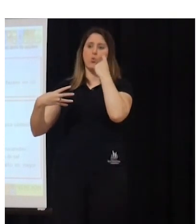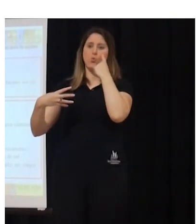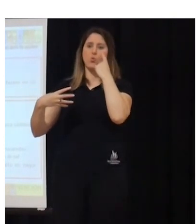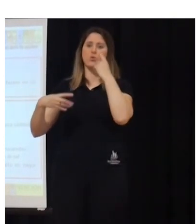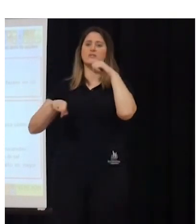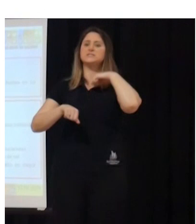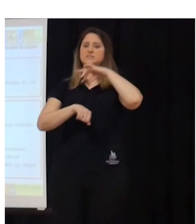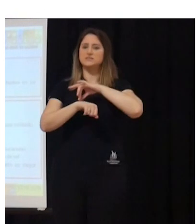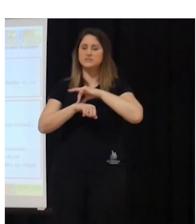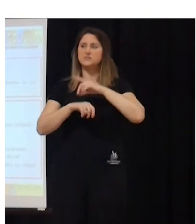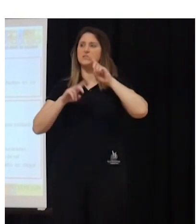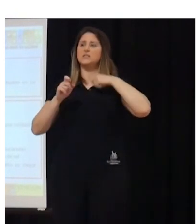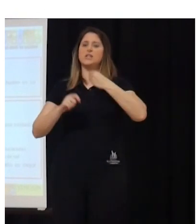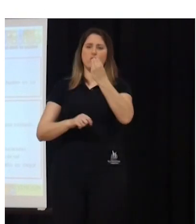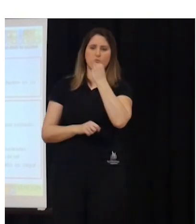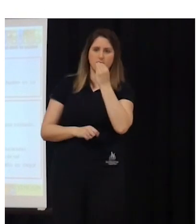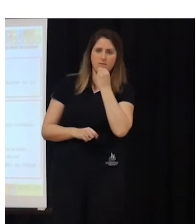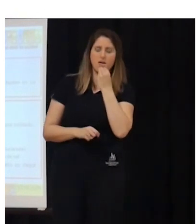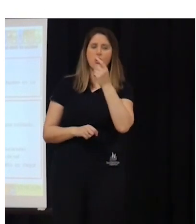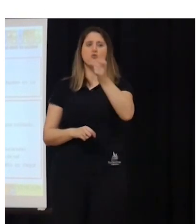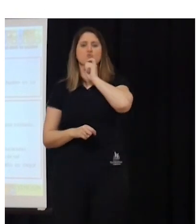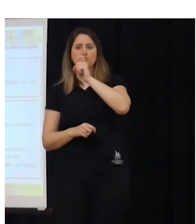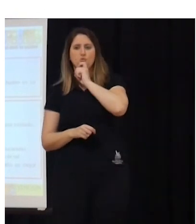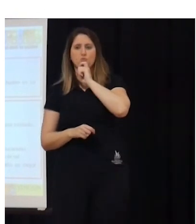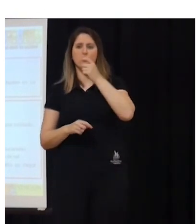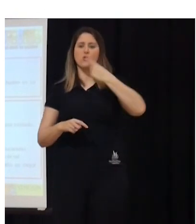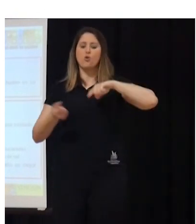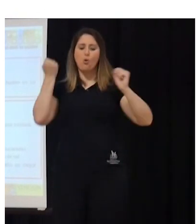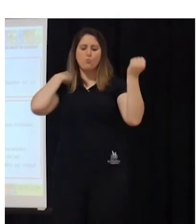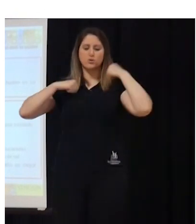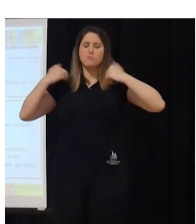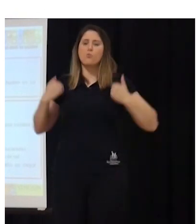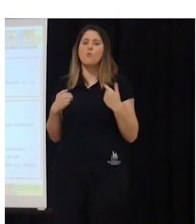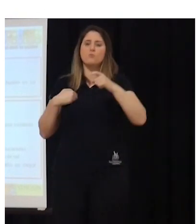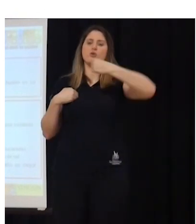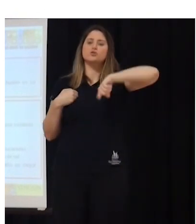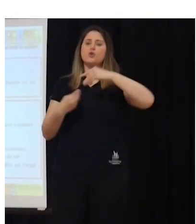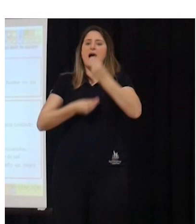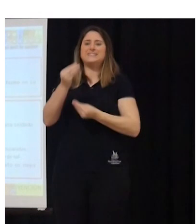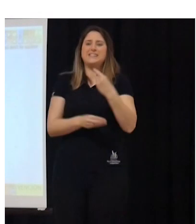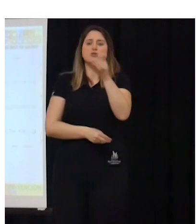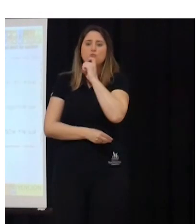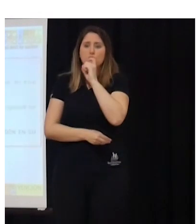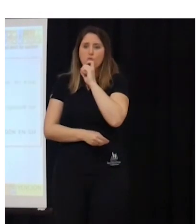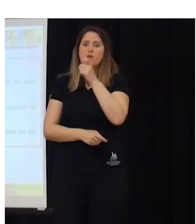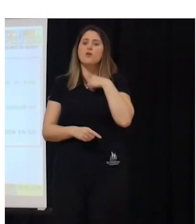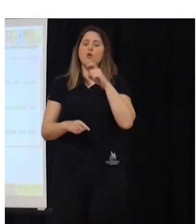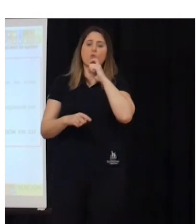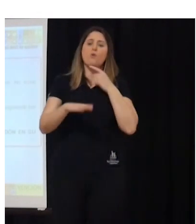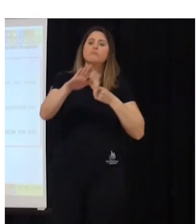higiénicos, sanitarios, dietéticos, cuál debe de ser nuestra conducta, y también los desarrollaremos después.